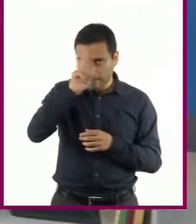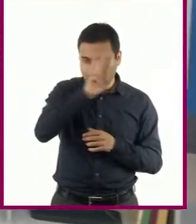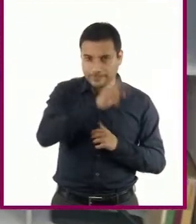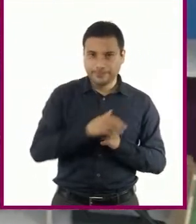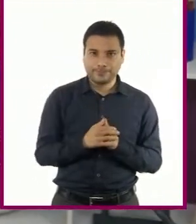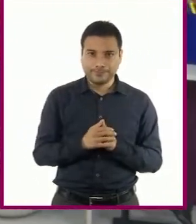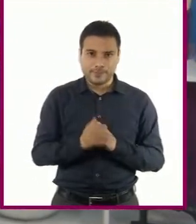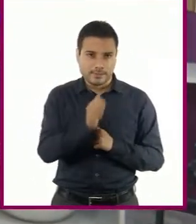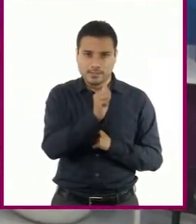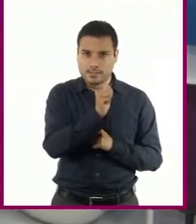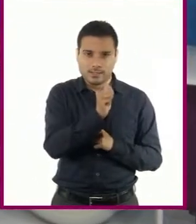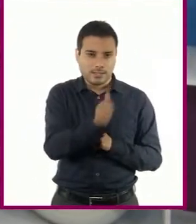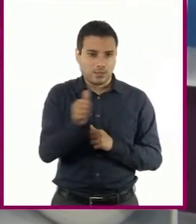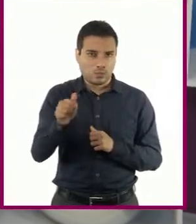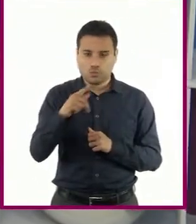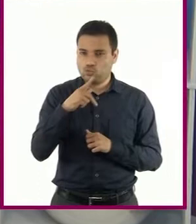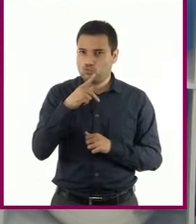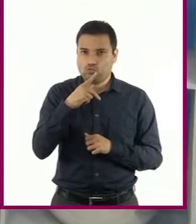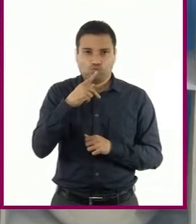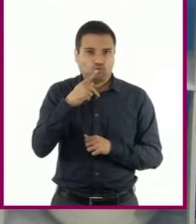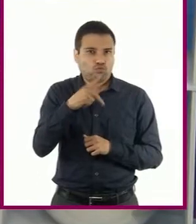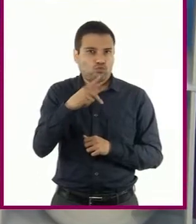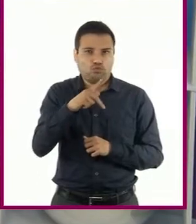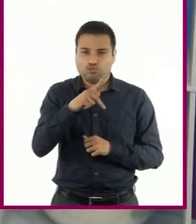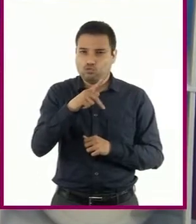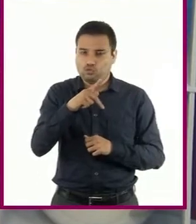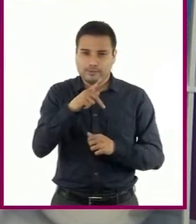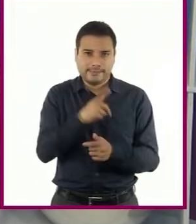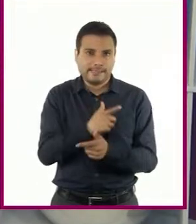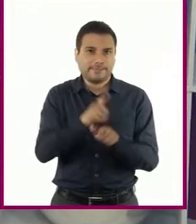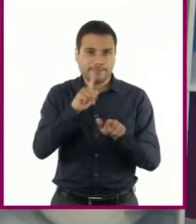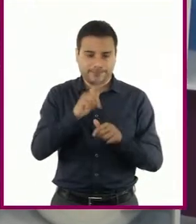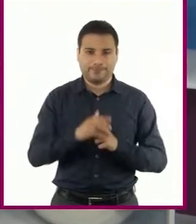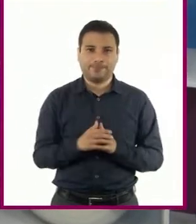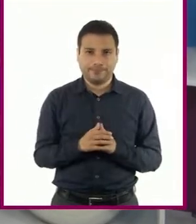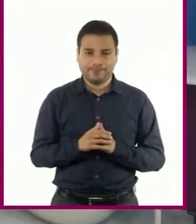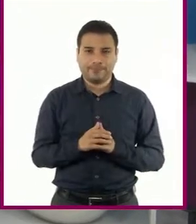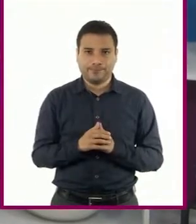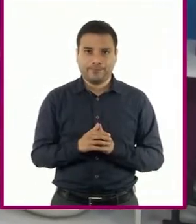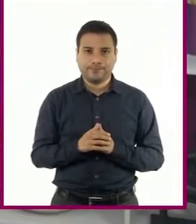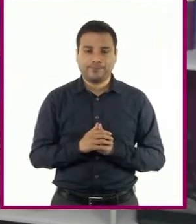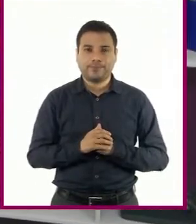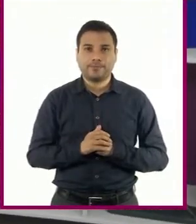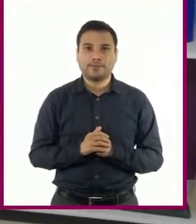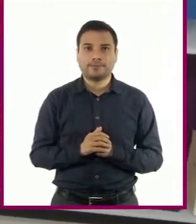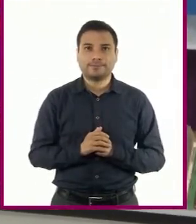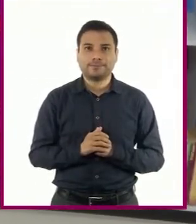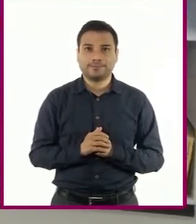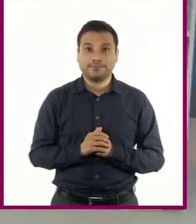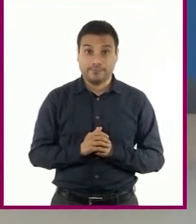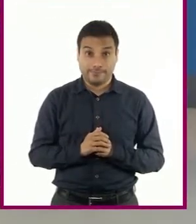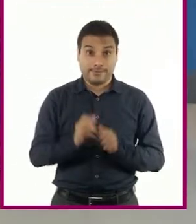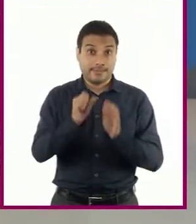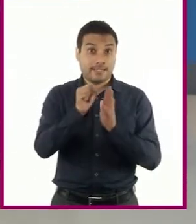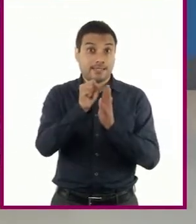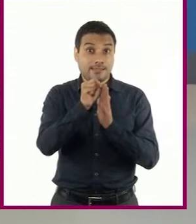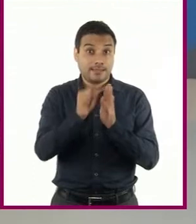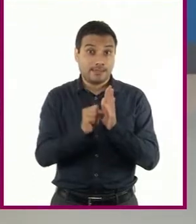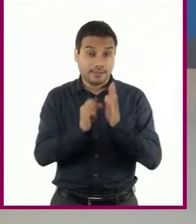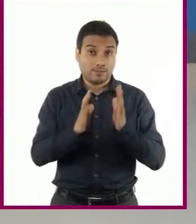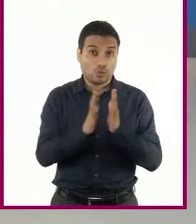cada quien ejerza su libertad, sin quitar a otras personas la posibilidad de ejercerla. La democracia, como